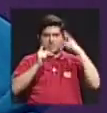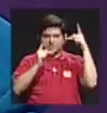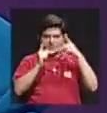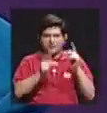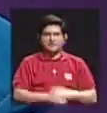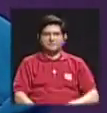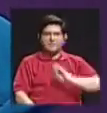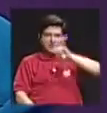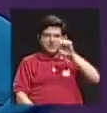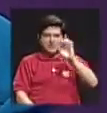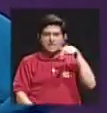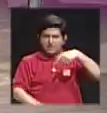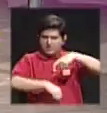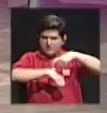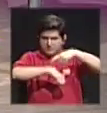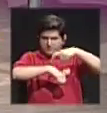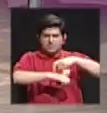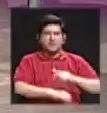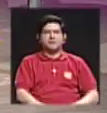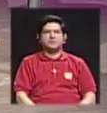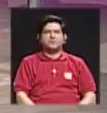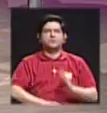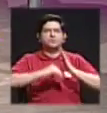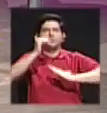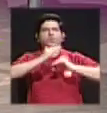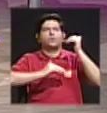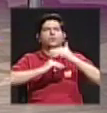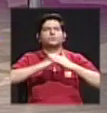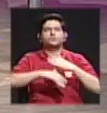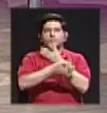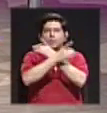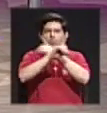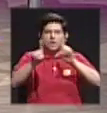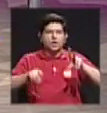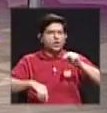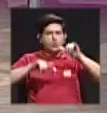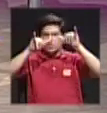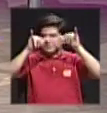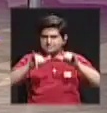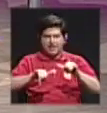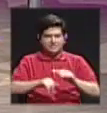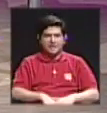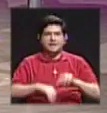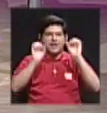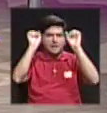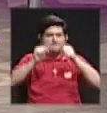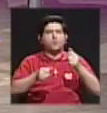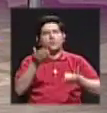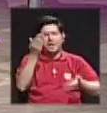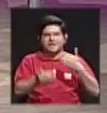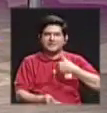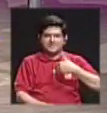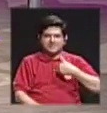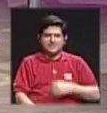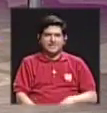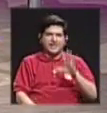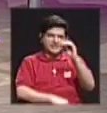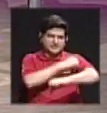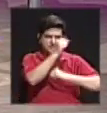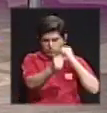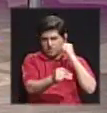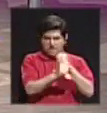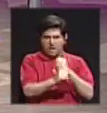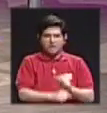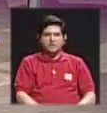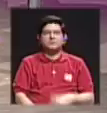perfectamente Jerry en este momento. Es decir, construir una democracia no es sostener la democracia que podríamos haber tenido hace 50 años,